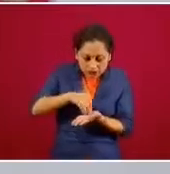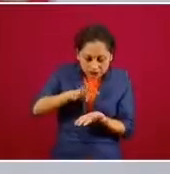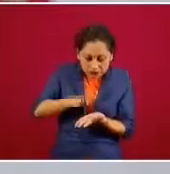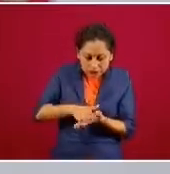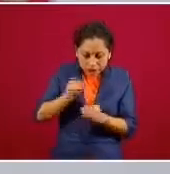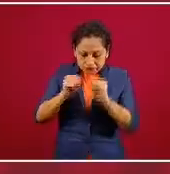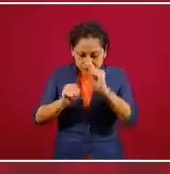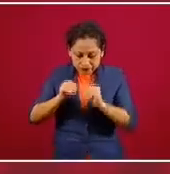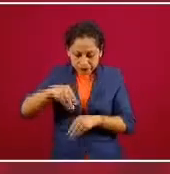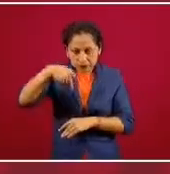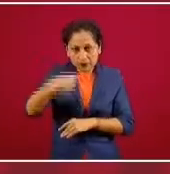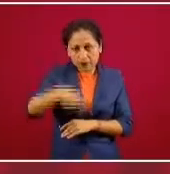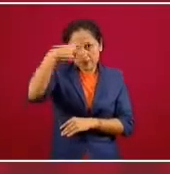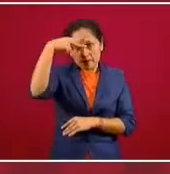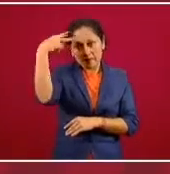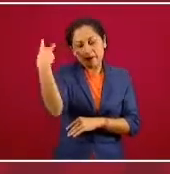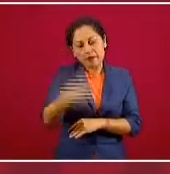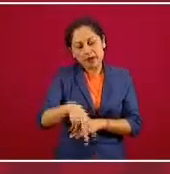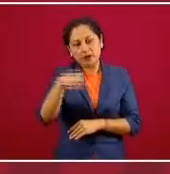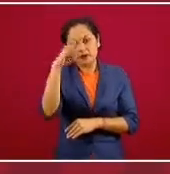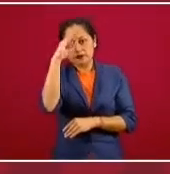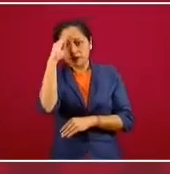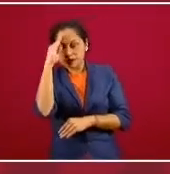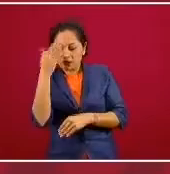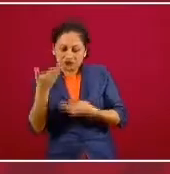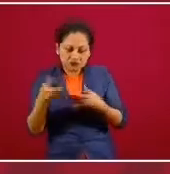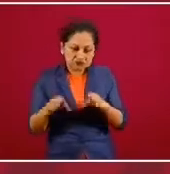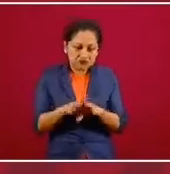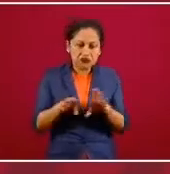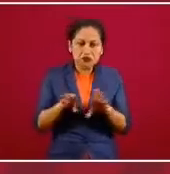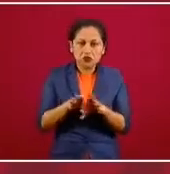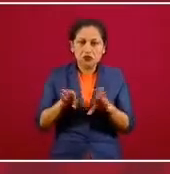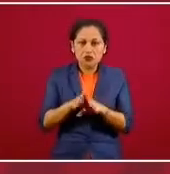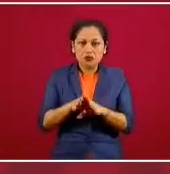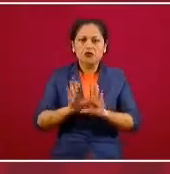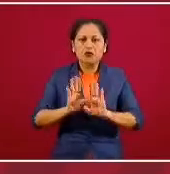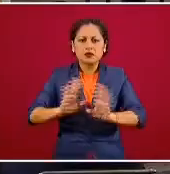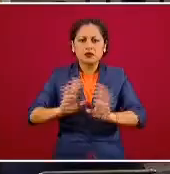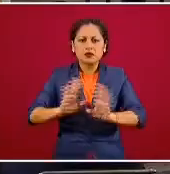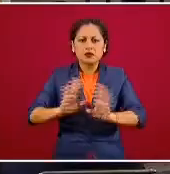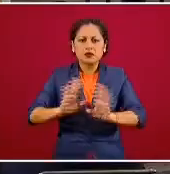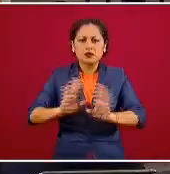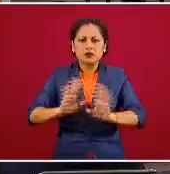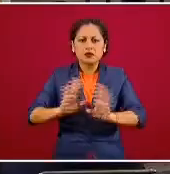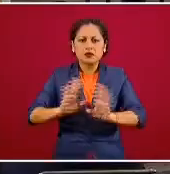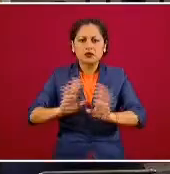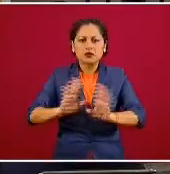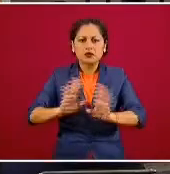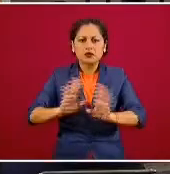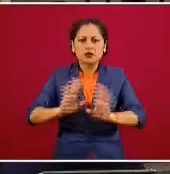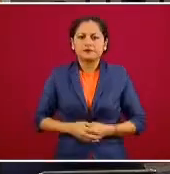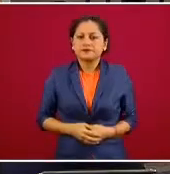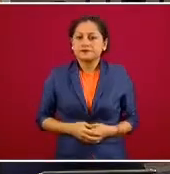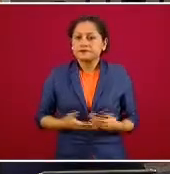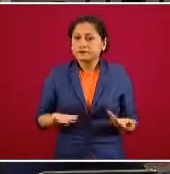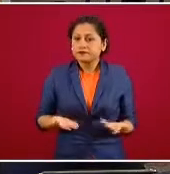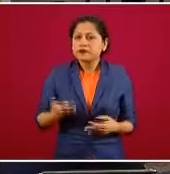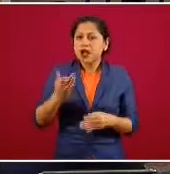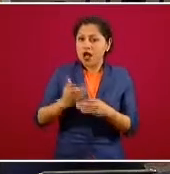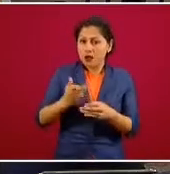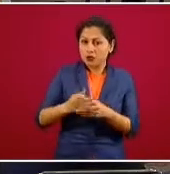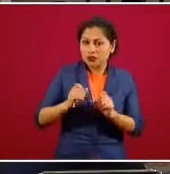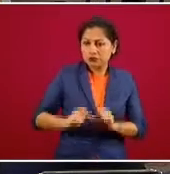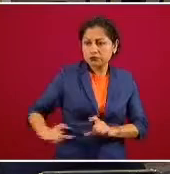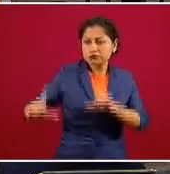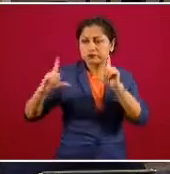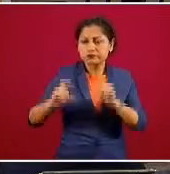para México en los momentos apropiados, como lo hemos señalado en otras ocasiones. Entonces, vamos a poner algunas